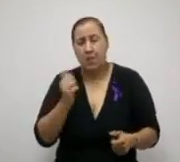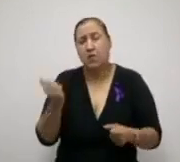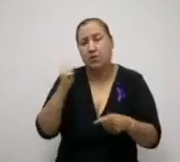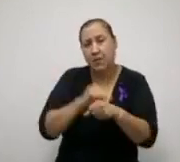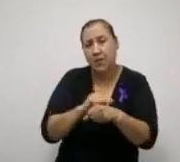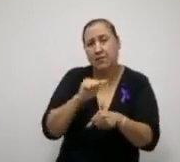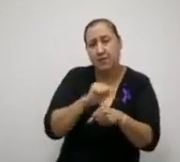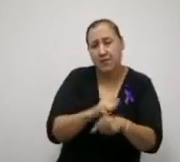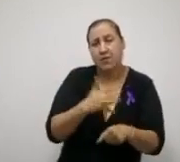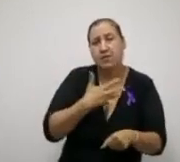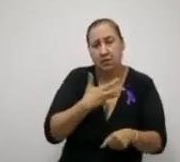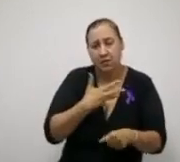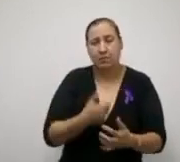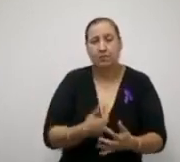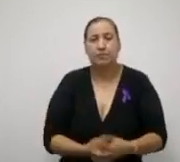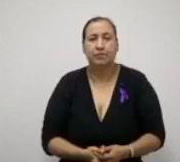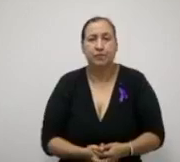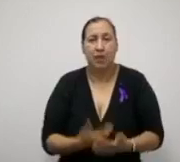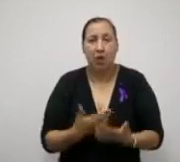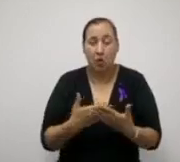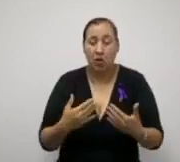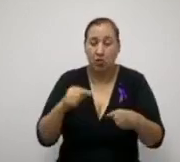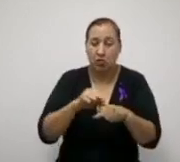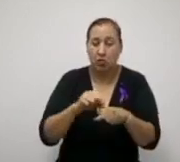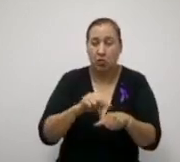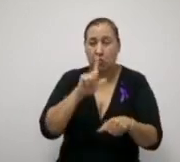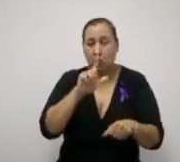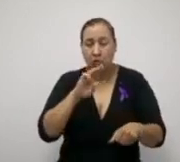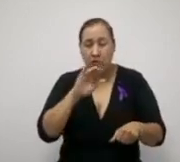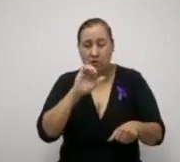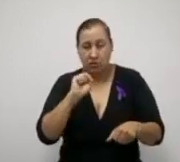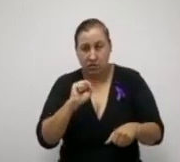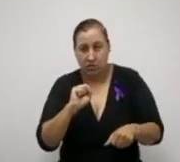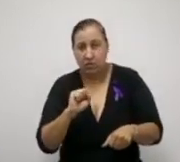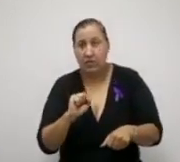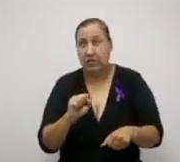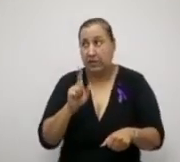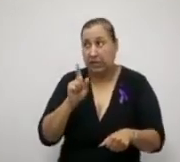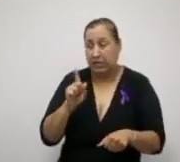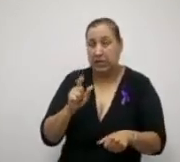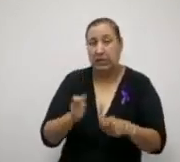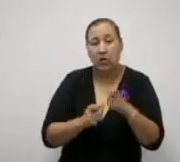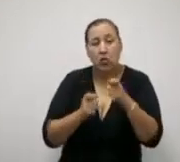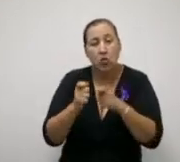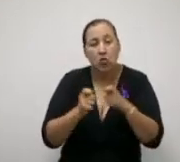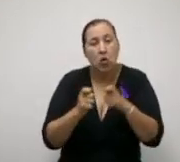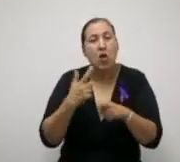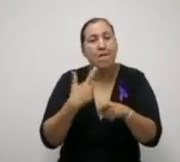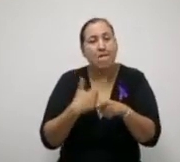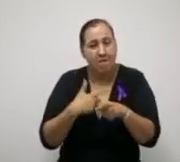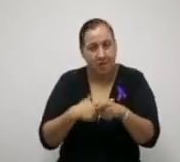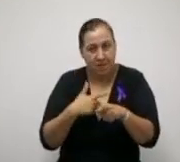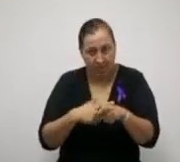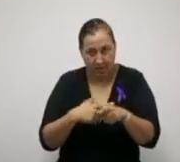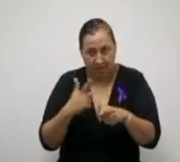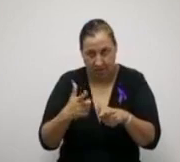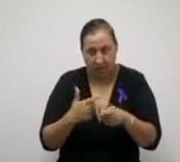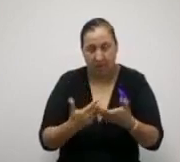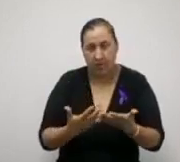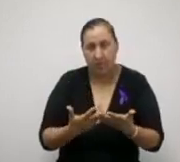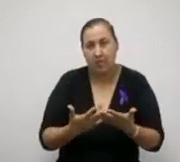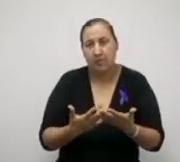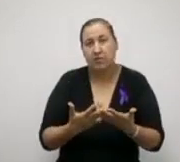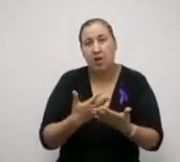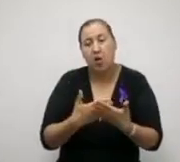semana. Ya se encuentra con nosotros el doctor Luis Arturo Hernández Gálvez. Él es encargado de la Subdirección de Epidemiología y nos dará